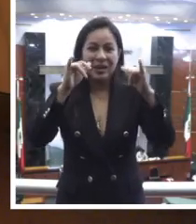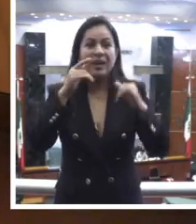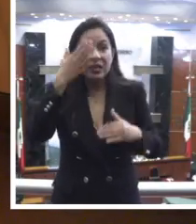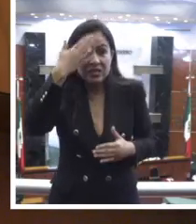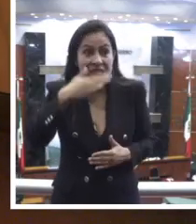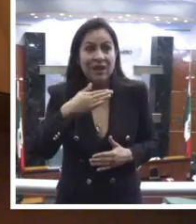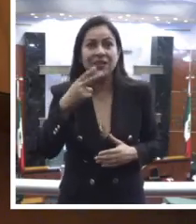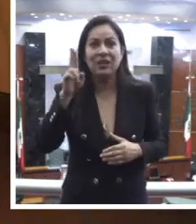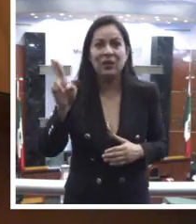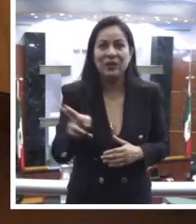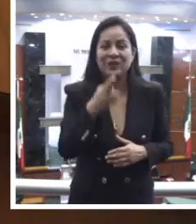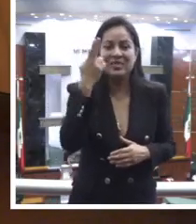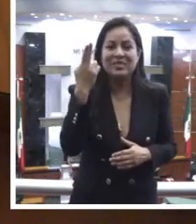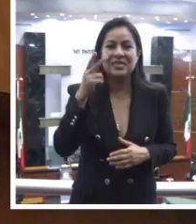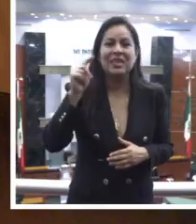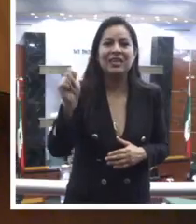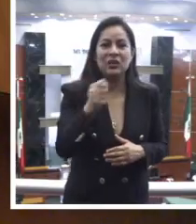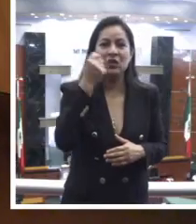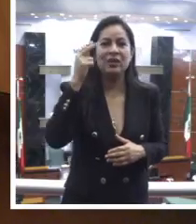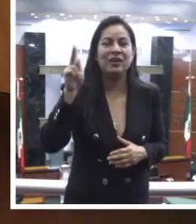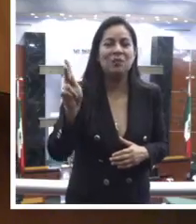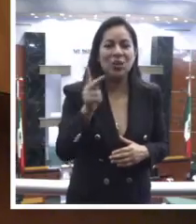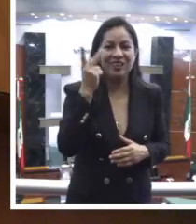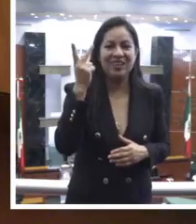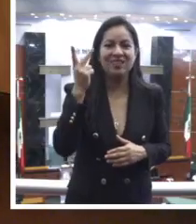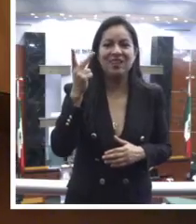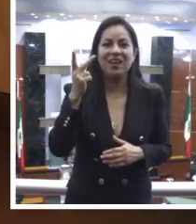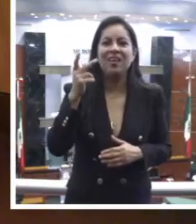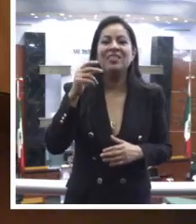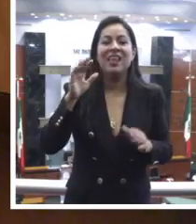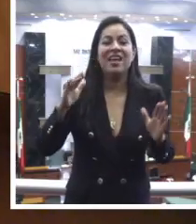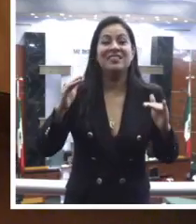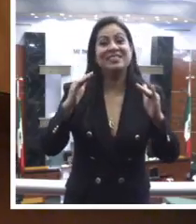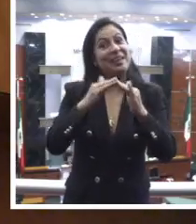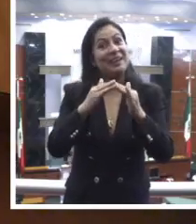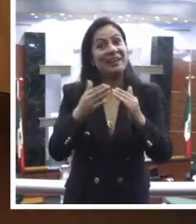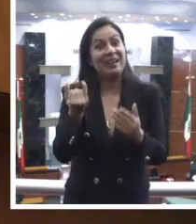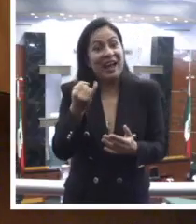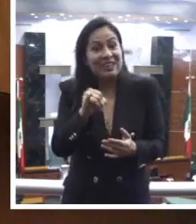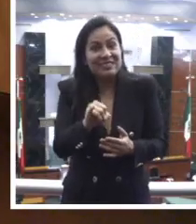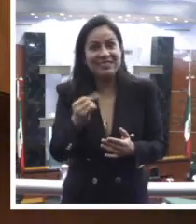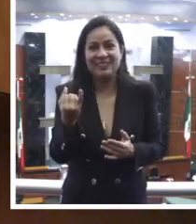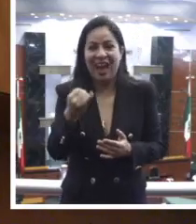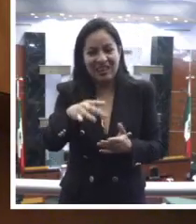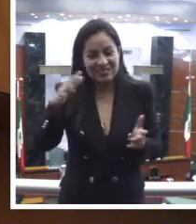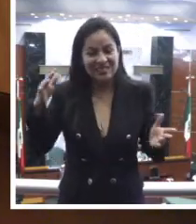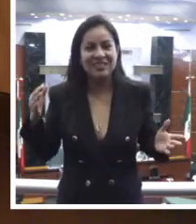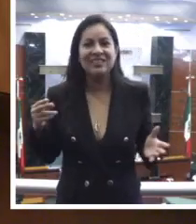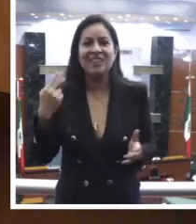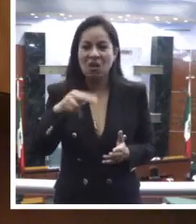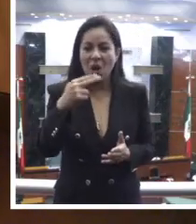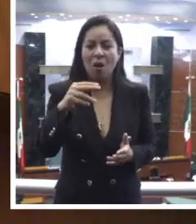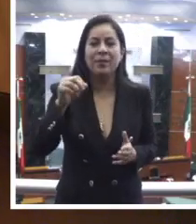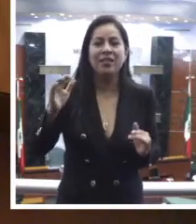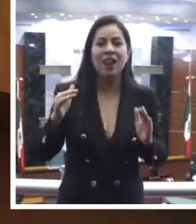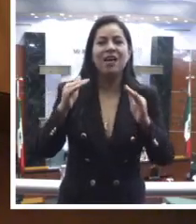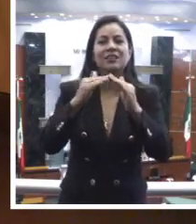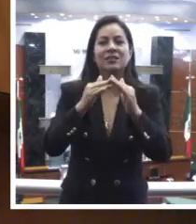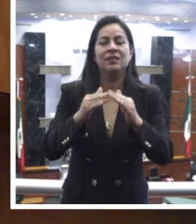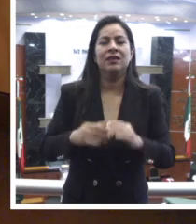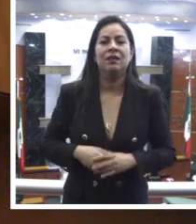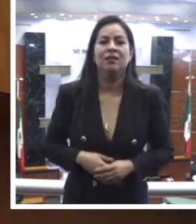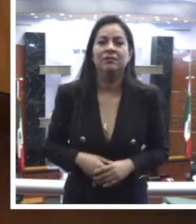¿saben?, la Universidad Tecnológica y Politécnica de la Sierra. Así denominada, de la Sierra, en